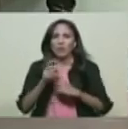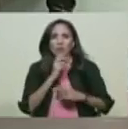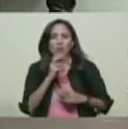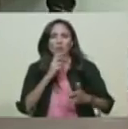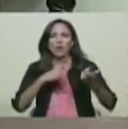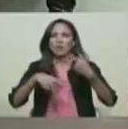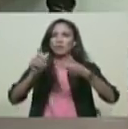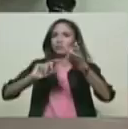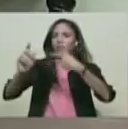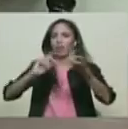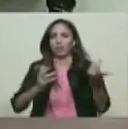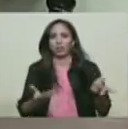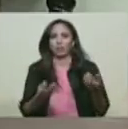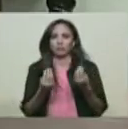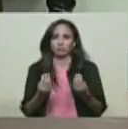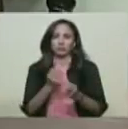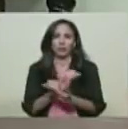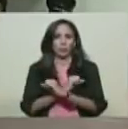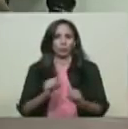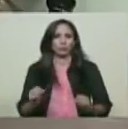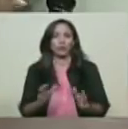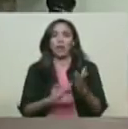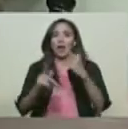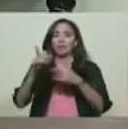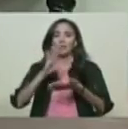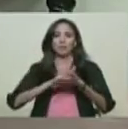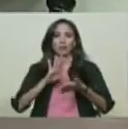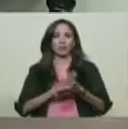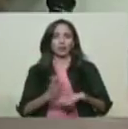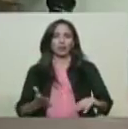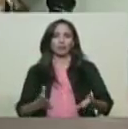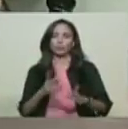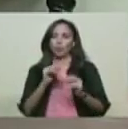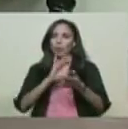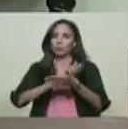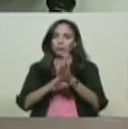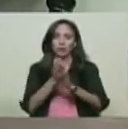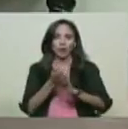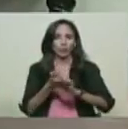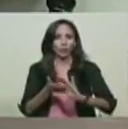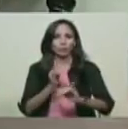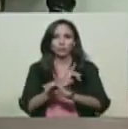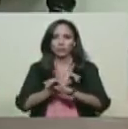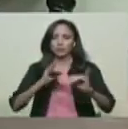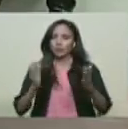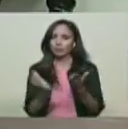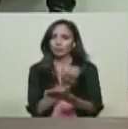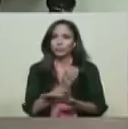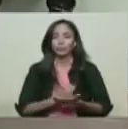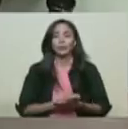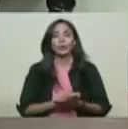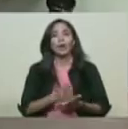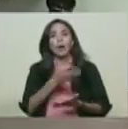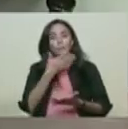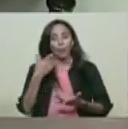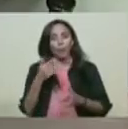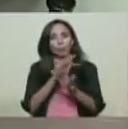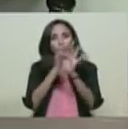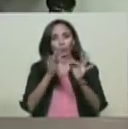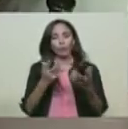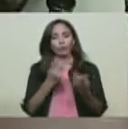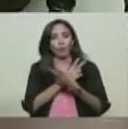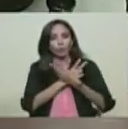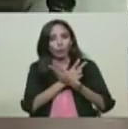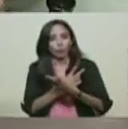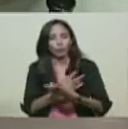y allá no les hacen nada. No, eso tiene que acabarse. la mejor buena voluntad, vicepresidente,